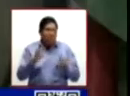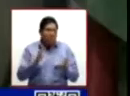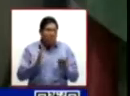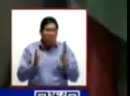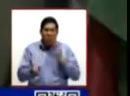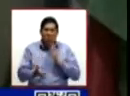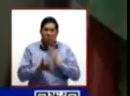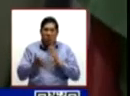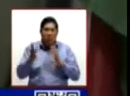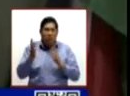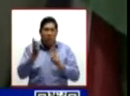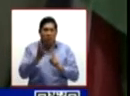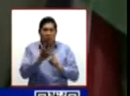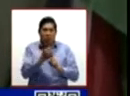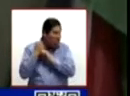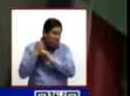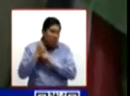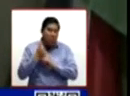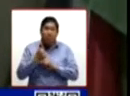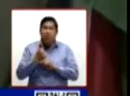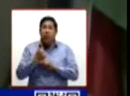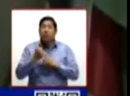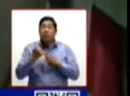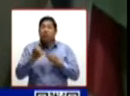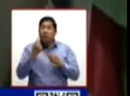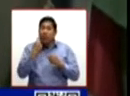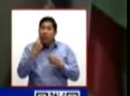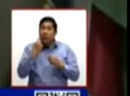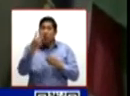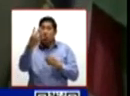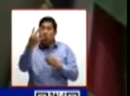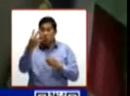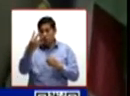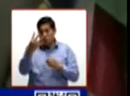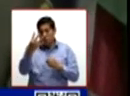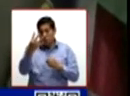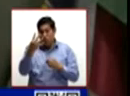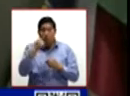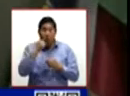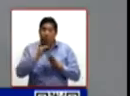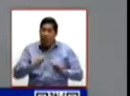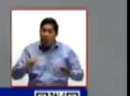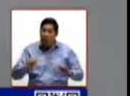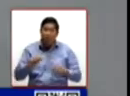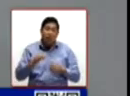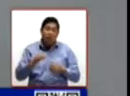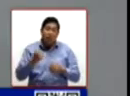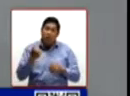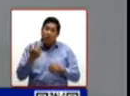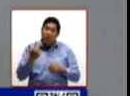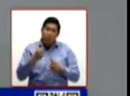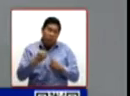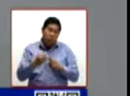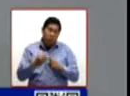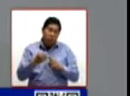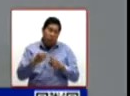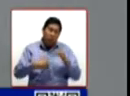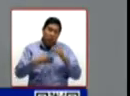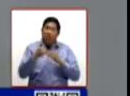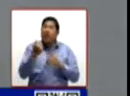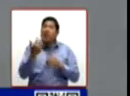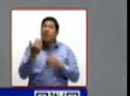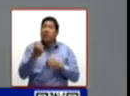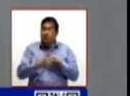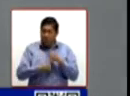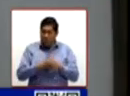Los cuatro casos, todas estas son menores de edad de 13 a 15 años. Las víctimas